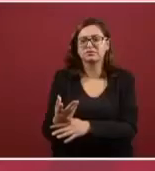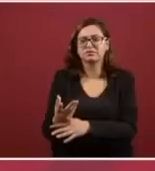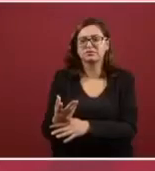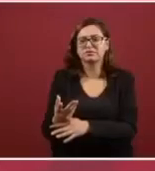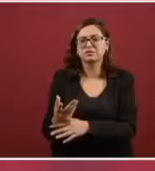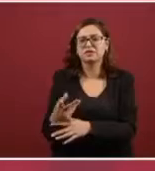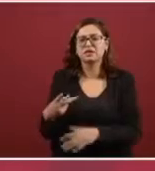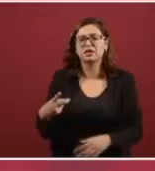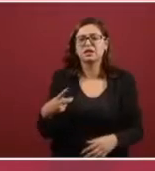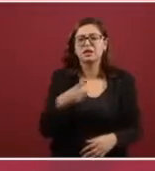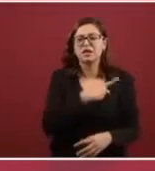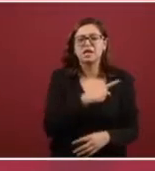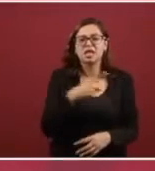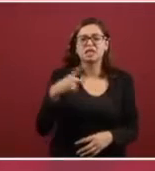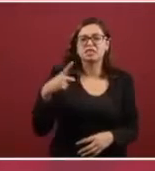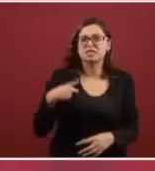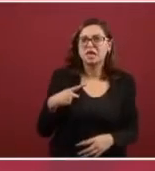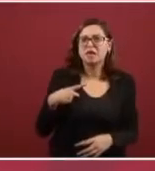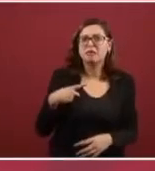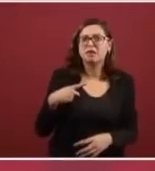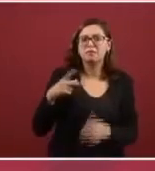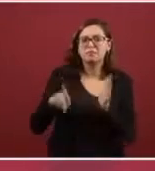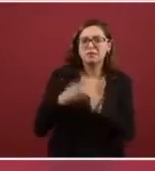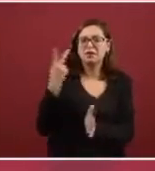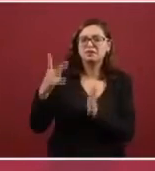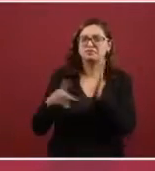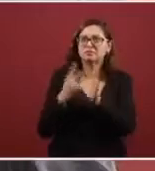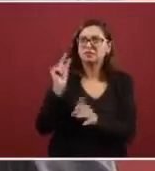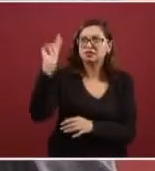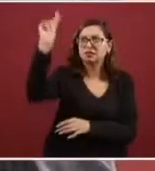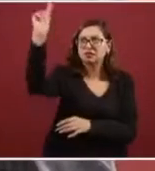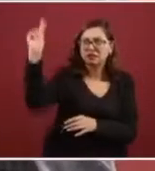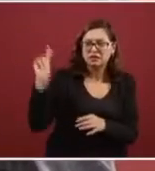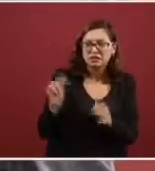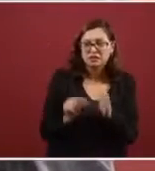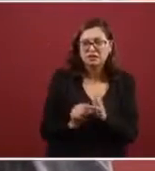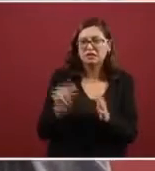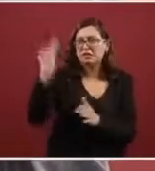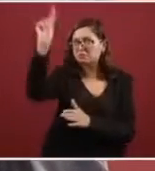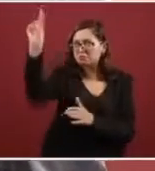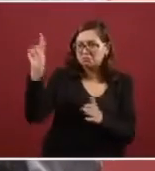estarla descargando cada determinado tiempo. ¿No le preocupa? O sea,